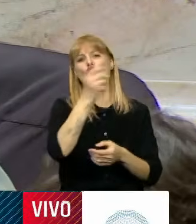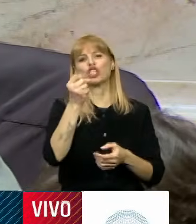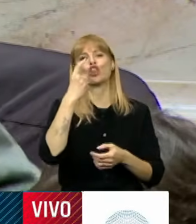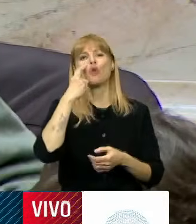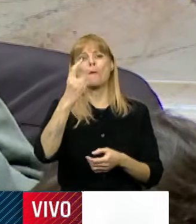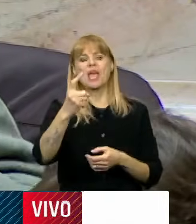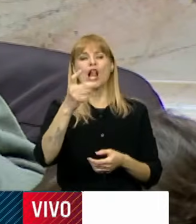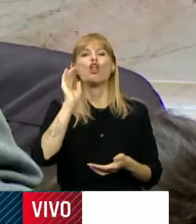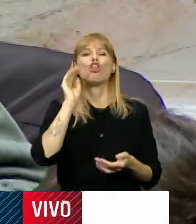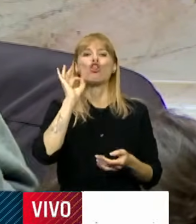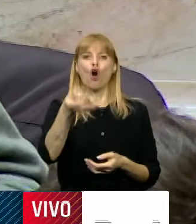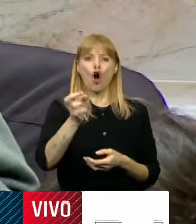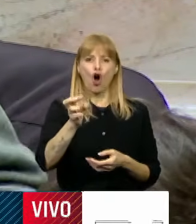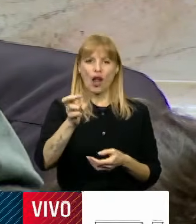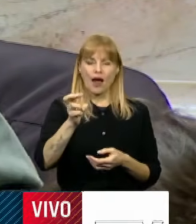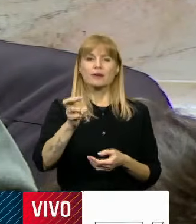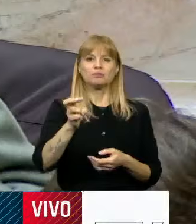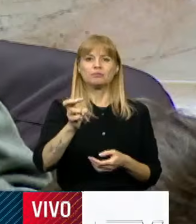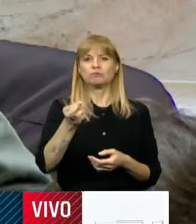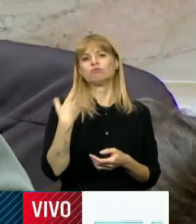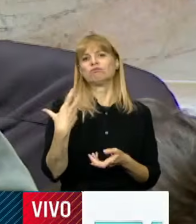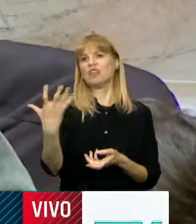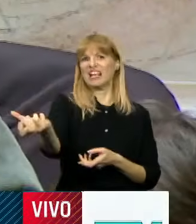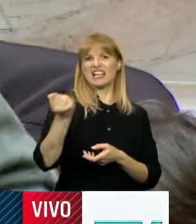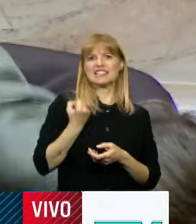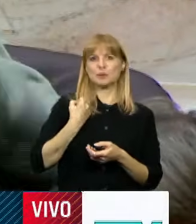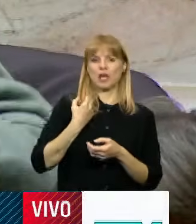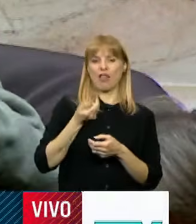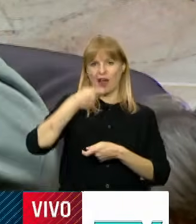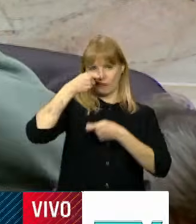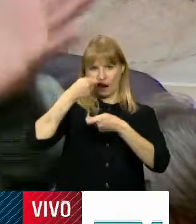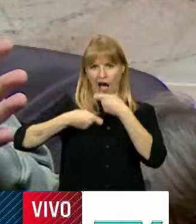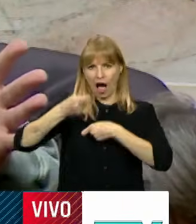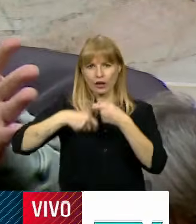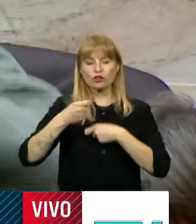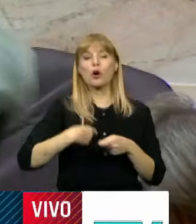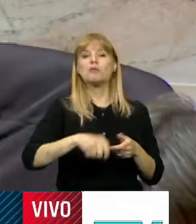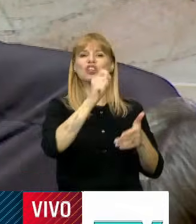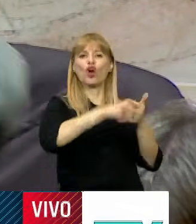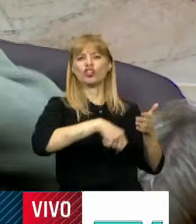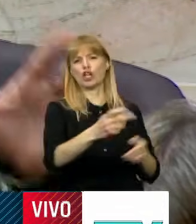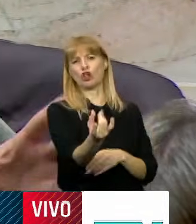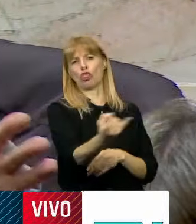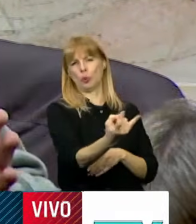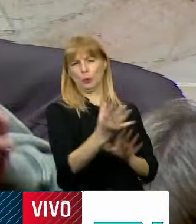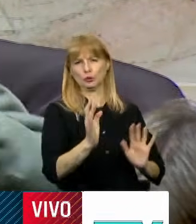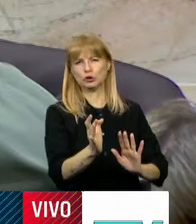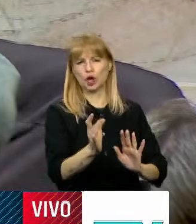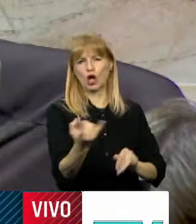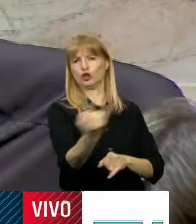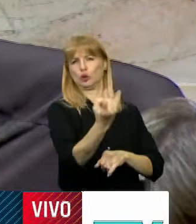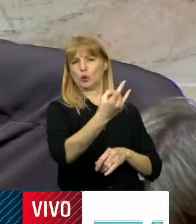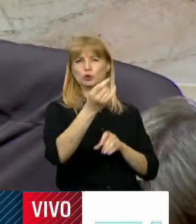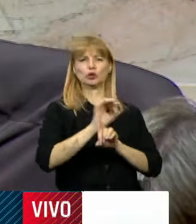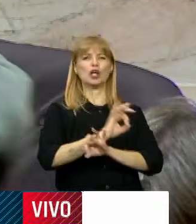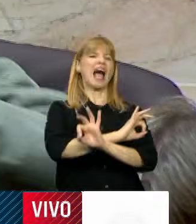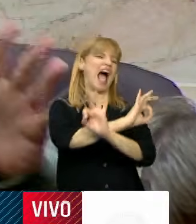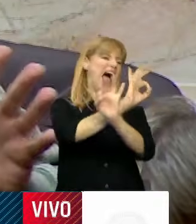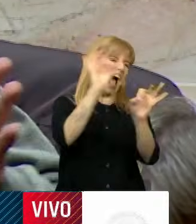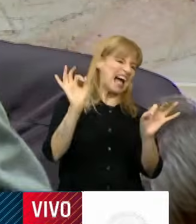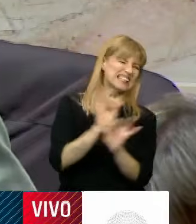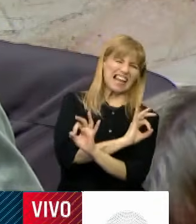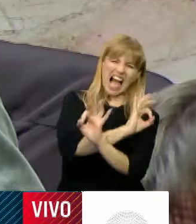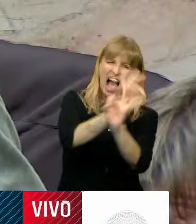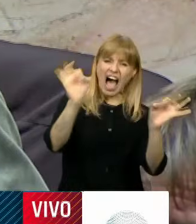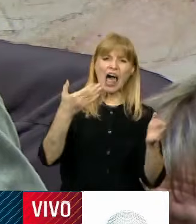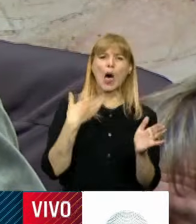más plata que recibía del narco Fred Machado, que el contrato es trucho, dice, truchísimo. No hay nada que